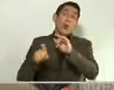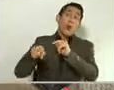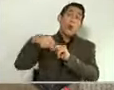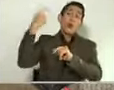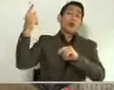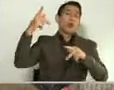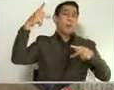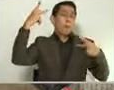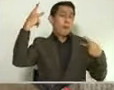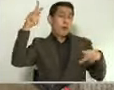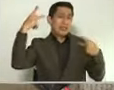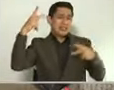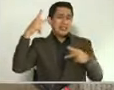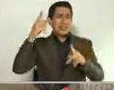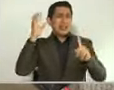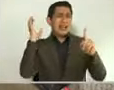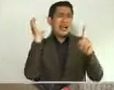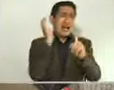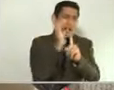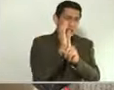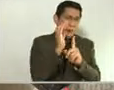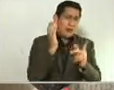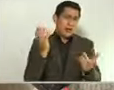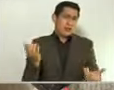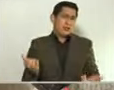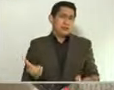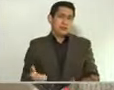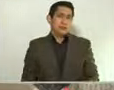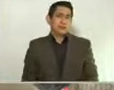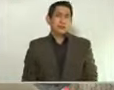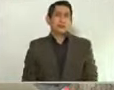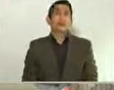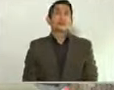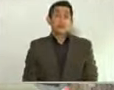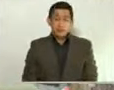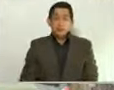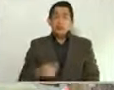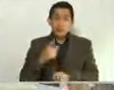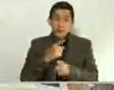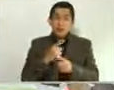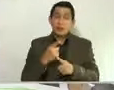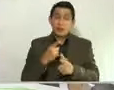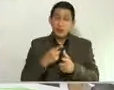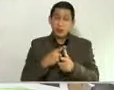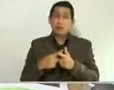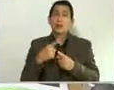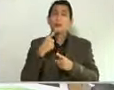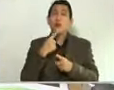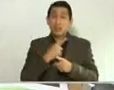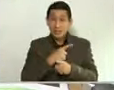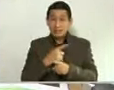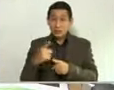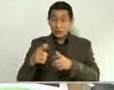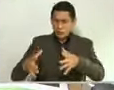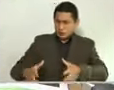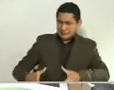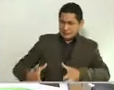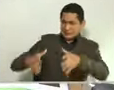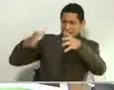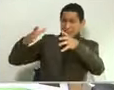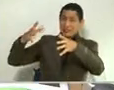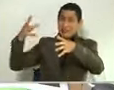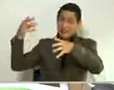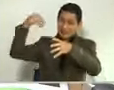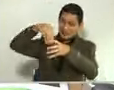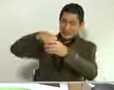para que estén más fuertes, y cuando ya están más fuertes los pasamos a la tierra. Por eso tú ves maceteros grandes en la ciudad donde estamos cuidando el árbol cuando todavía